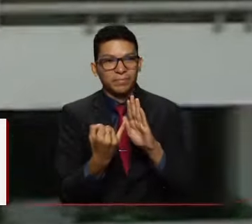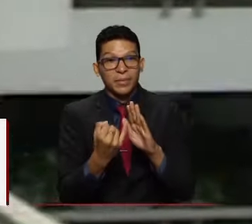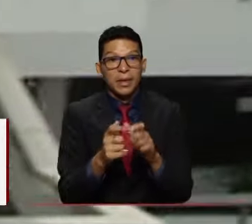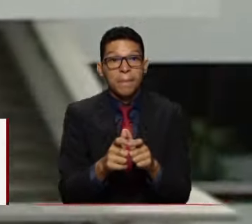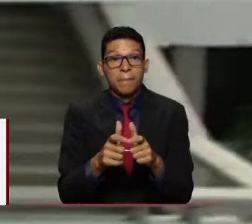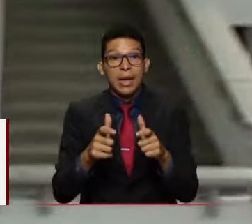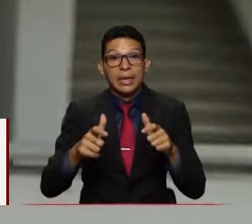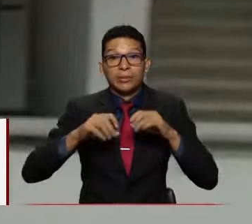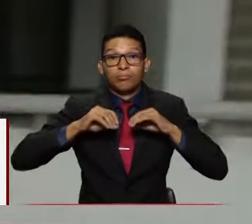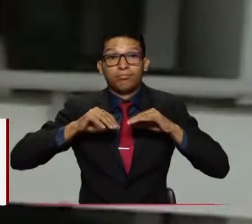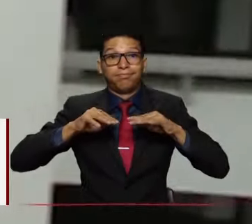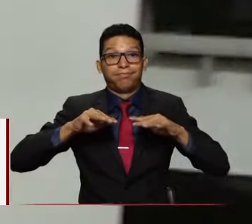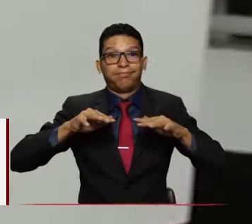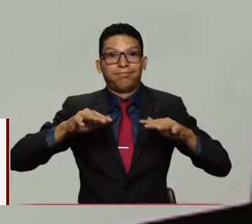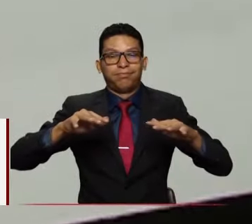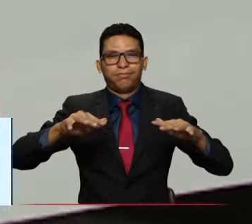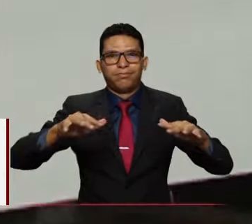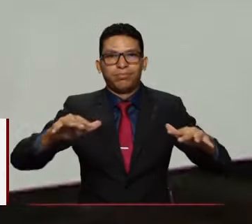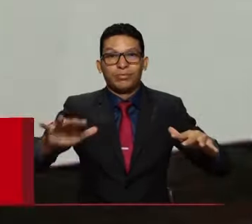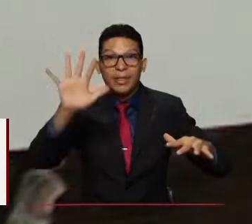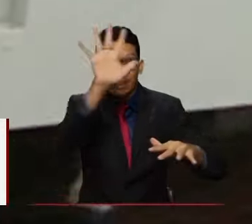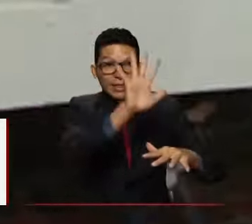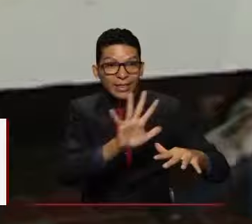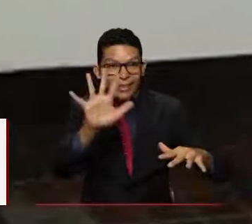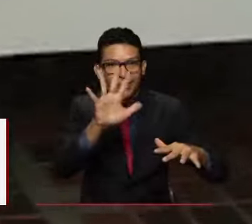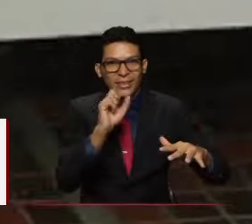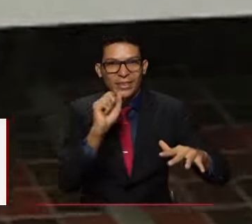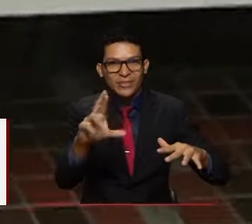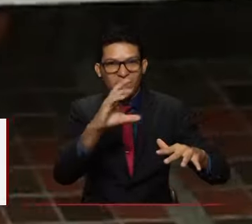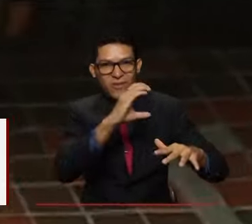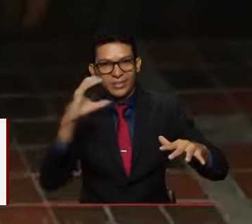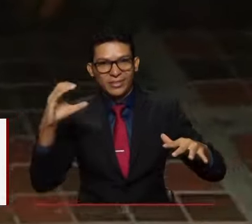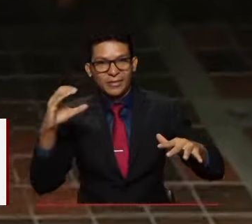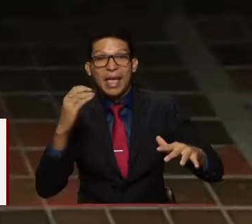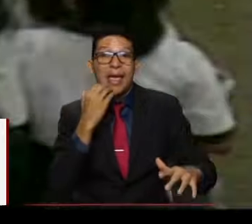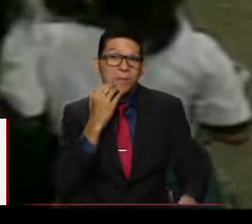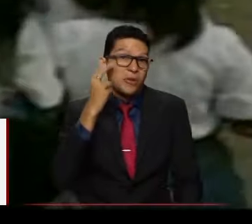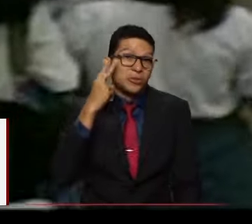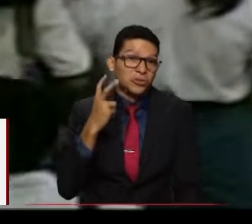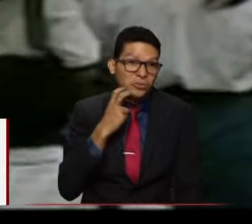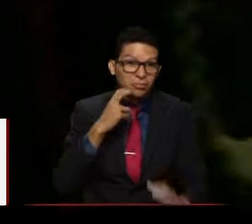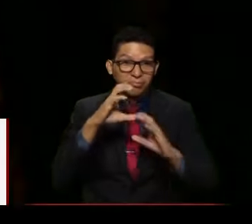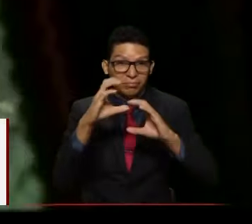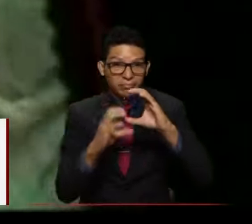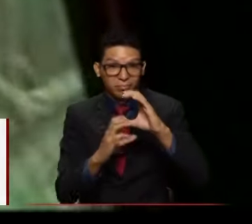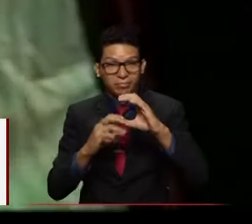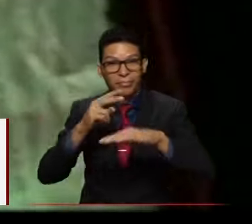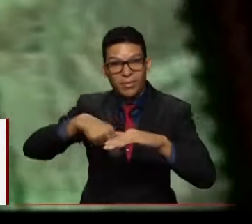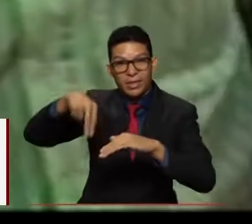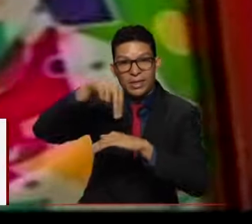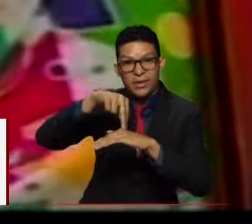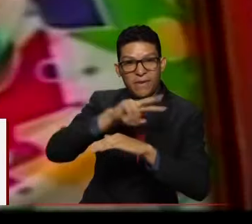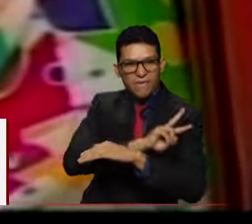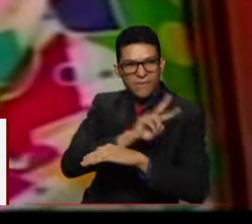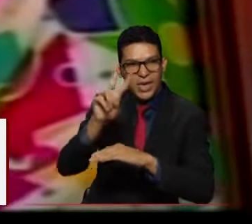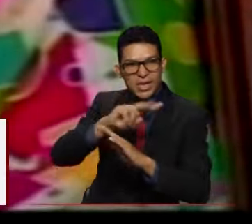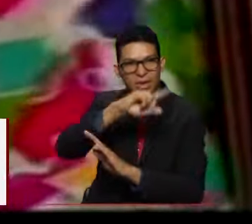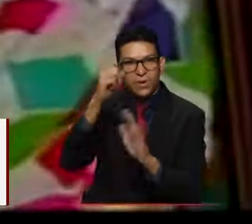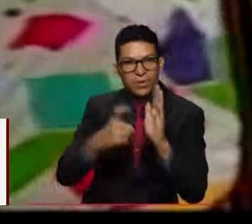ampliar la cobertura de señal y llegar a otros departamentos del suroccidente, Chocó, Cauca, Nariño y a todo el Valle del